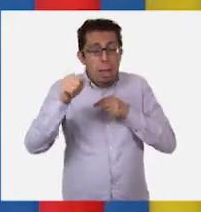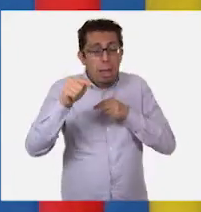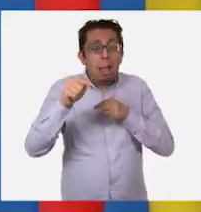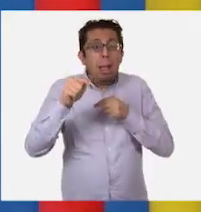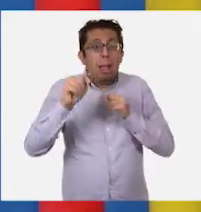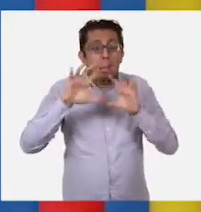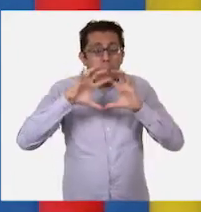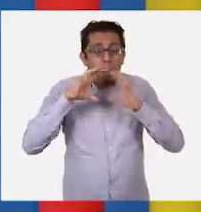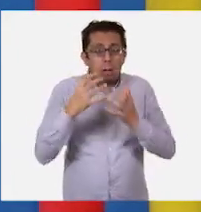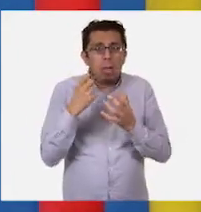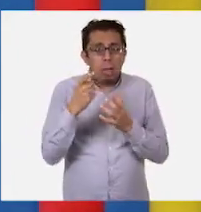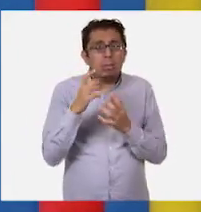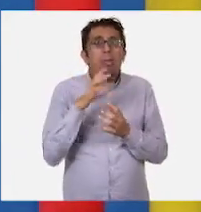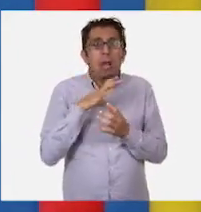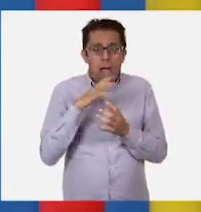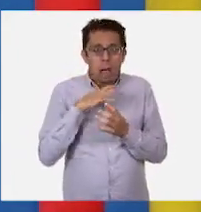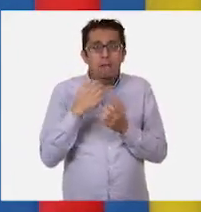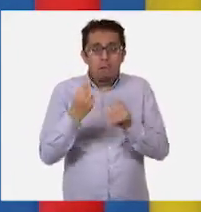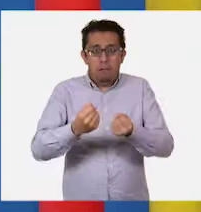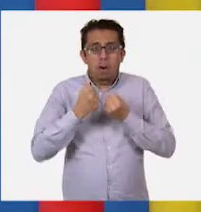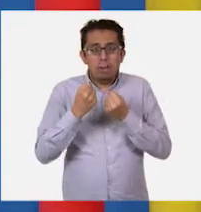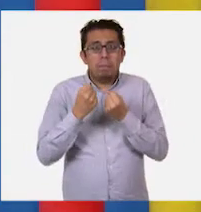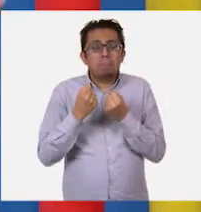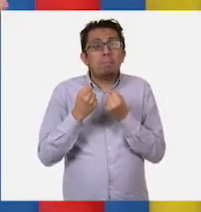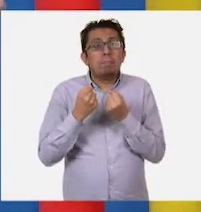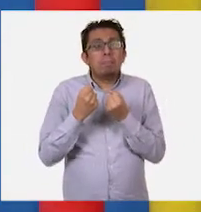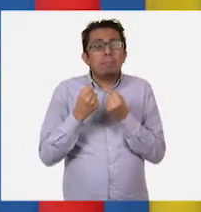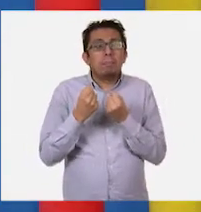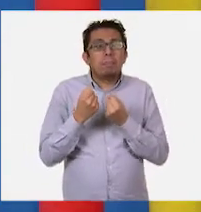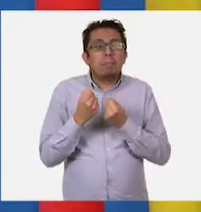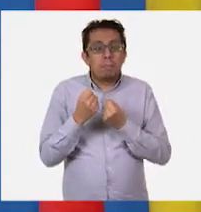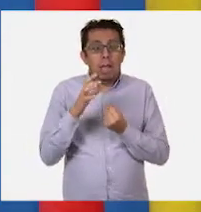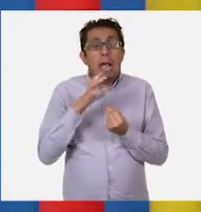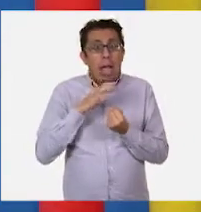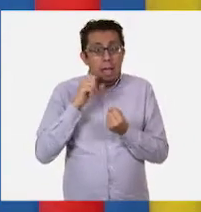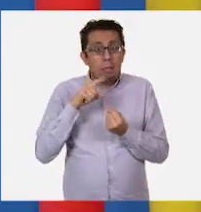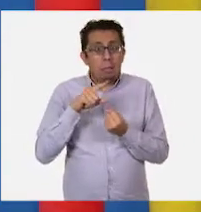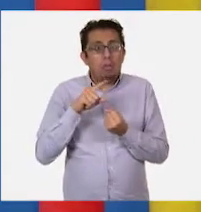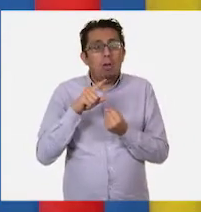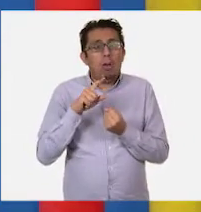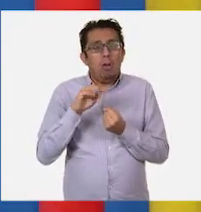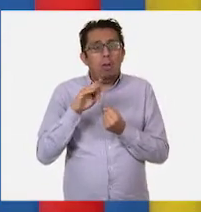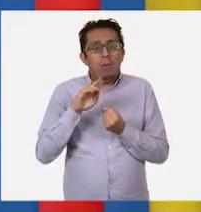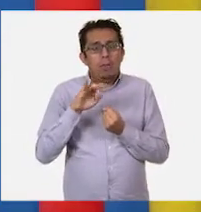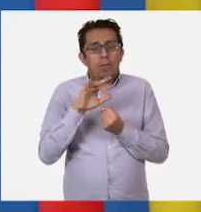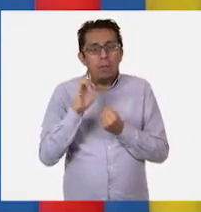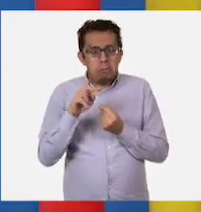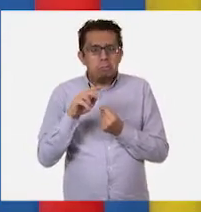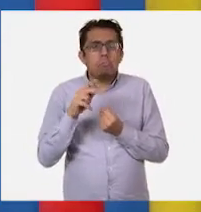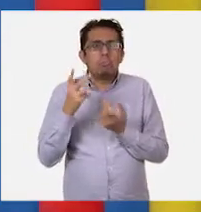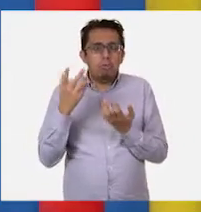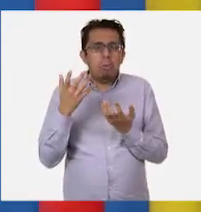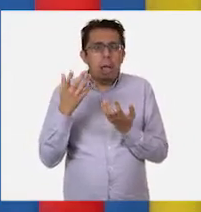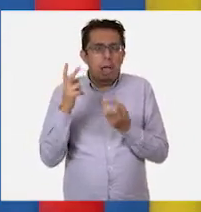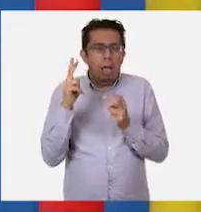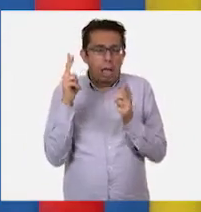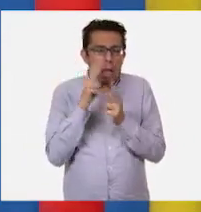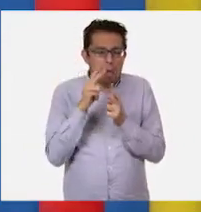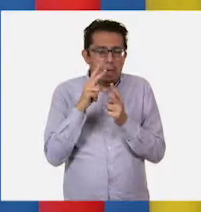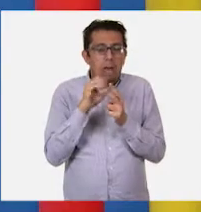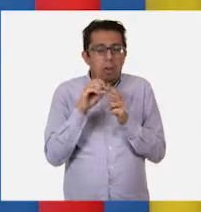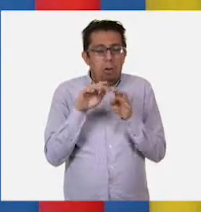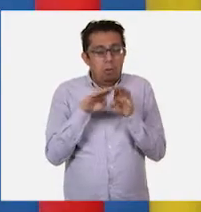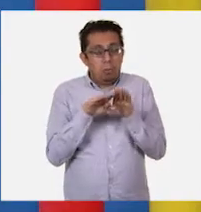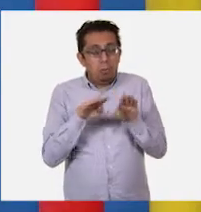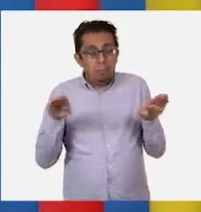y provoca fricción. Y bueno, sale ya sea en el aire o en el suelo, ahí va a provocar fricción. Y justamente gracias a la fricción